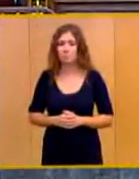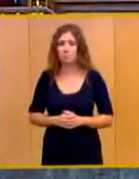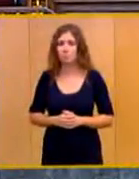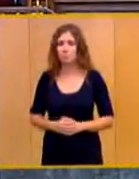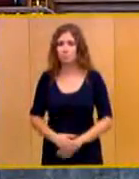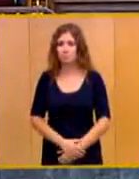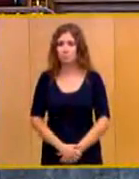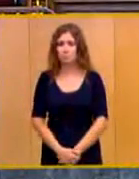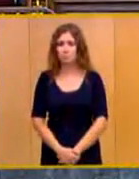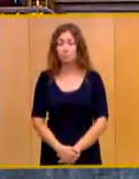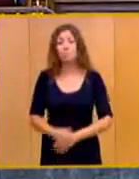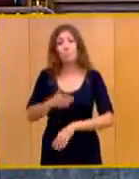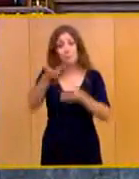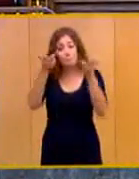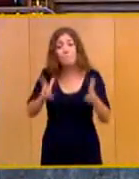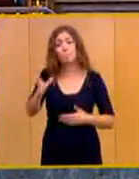Hagan el favor